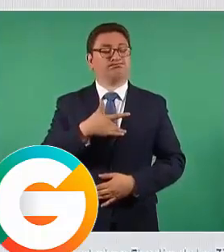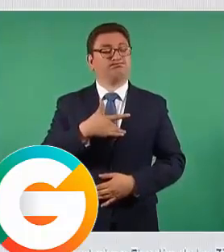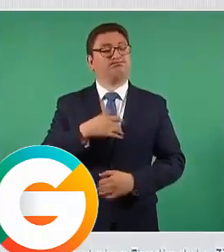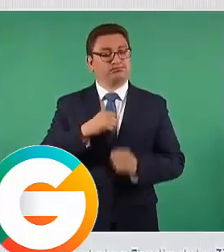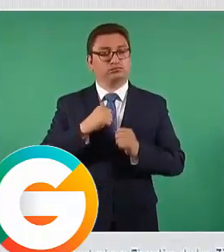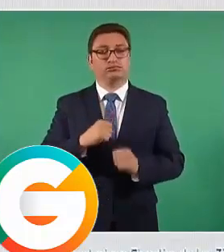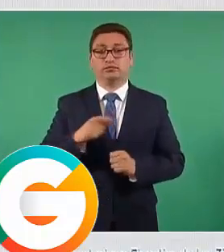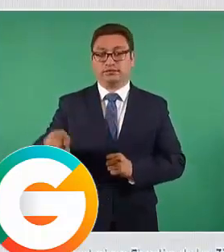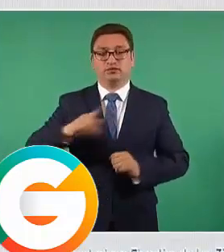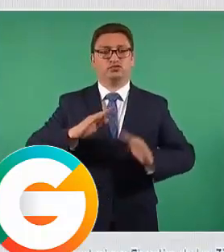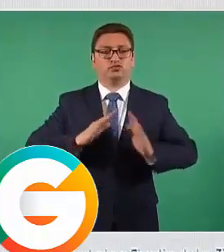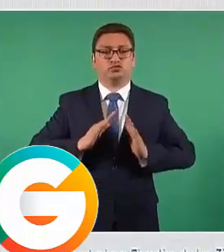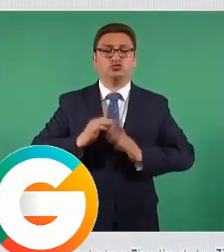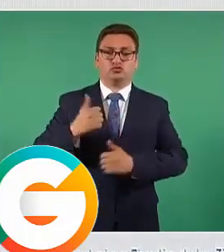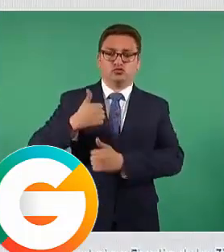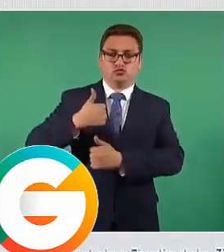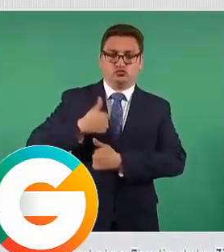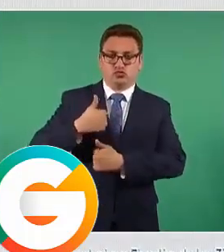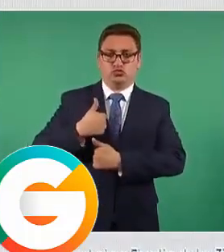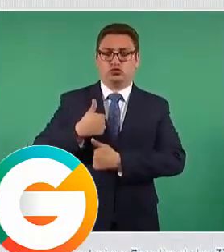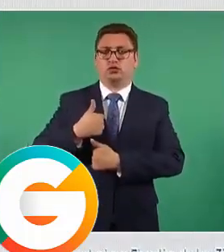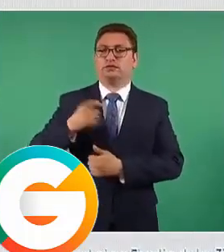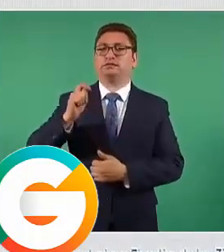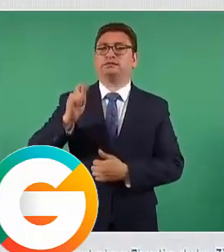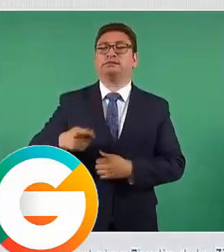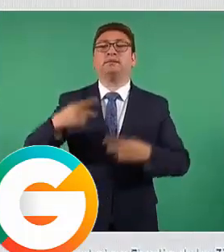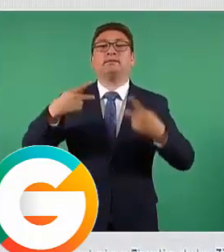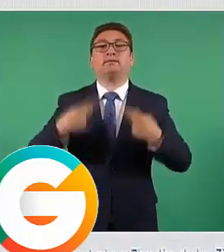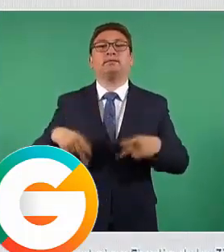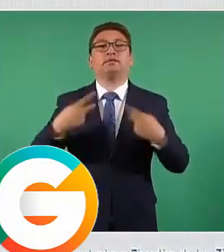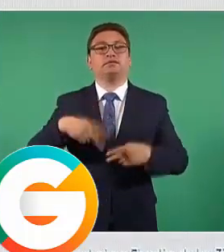Los soldados, que son pueblo uniformado,